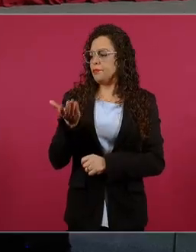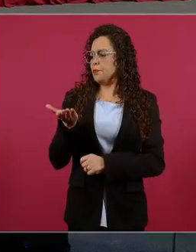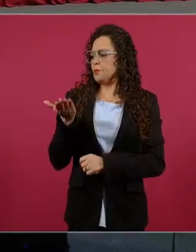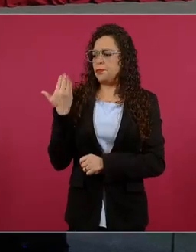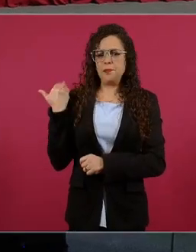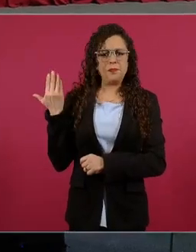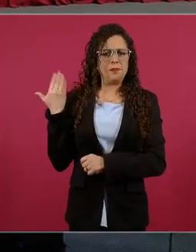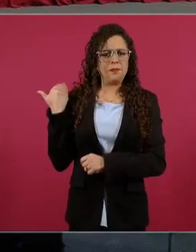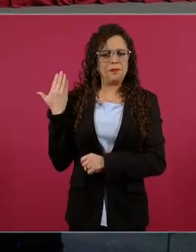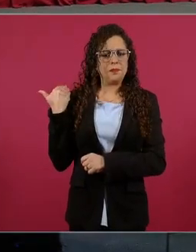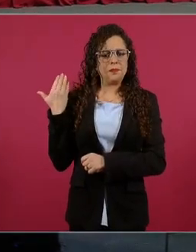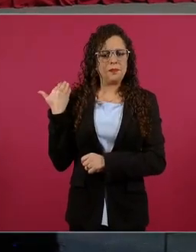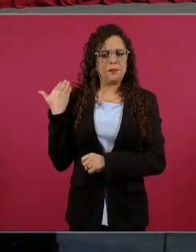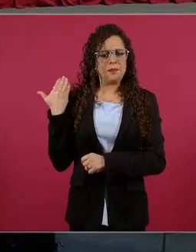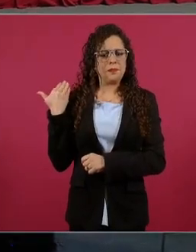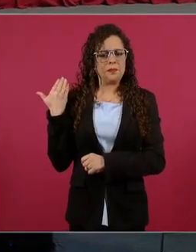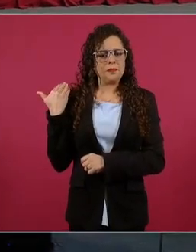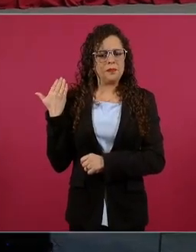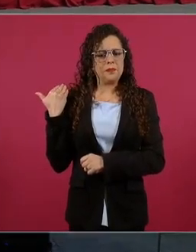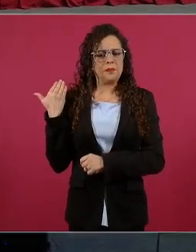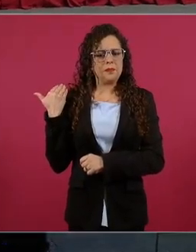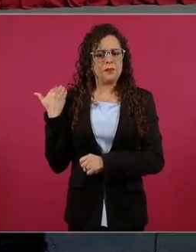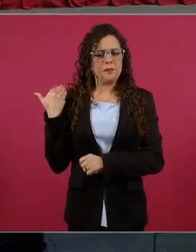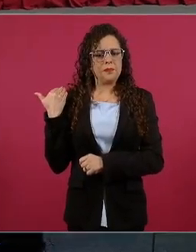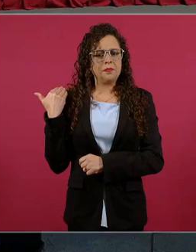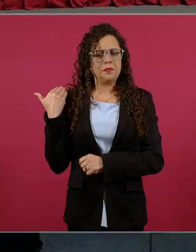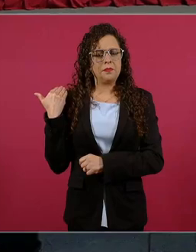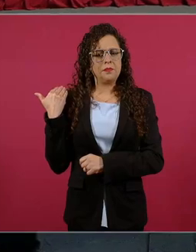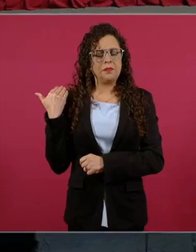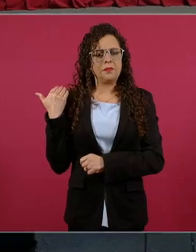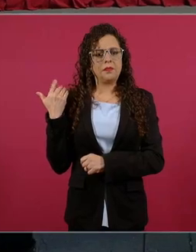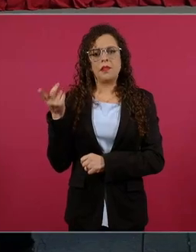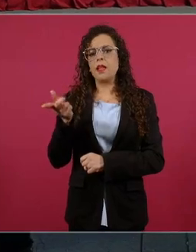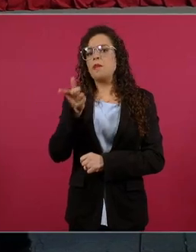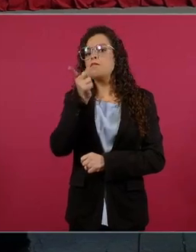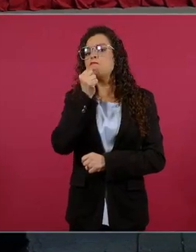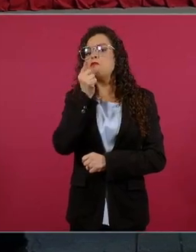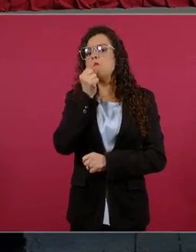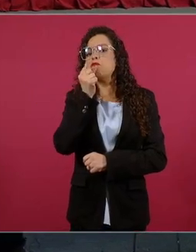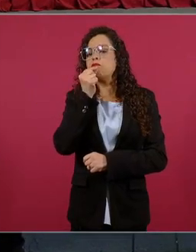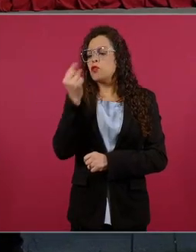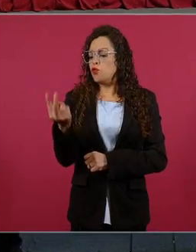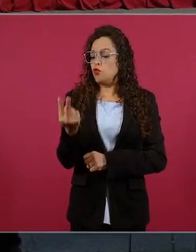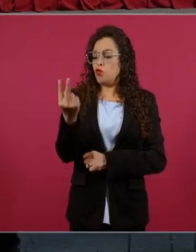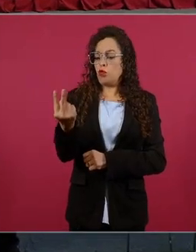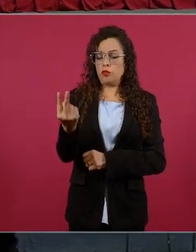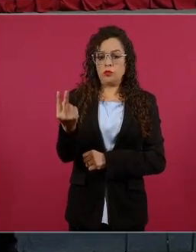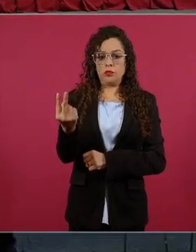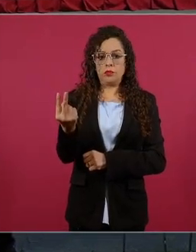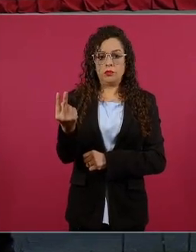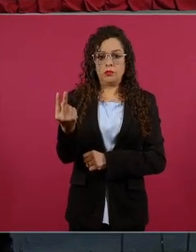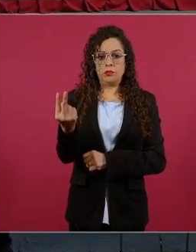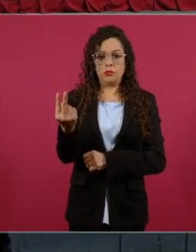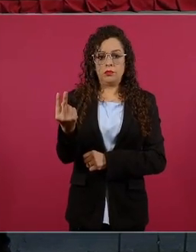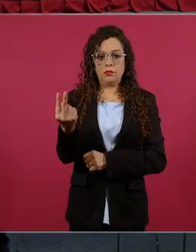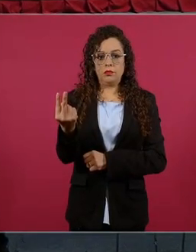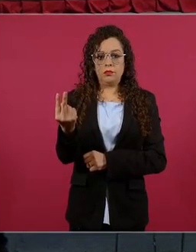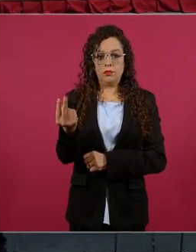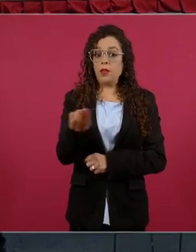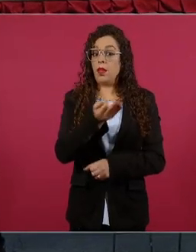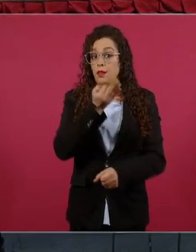hubo un paro de policías, porque tenemos todavía ese problema,